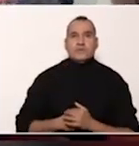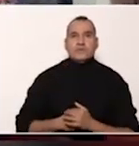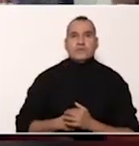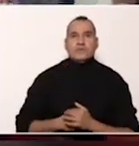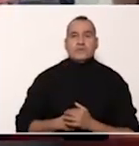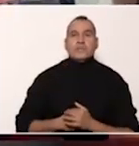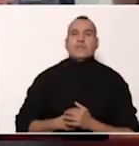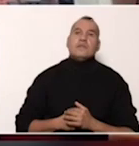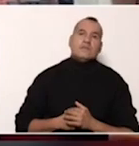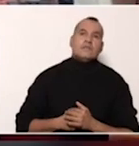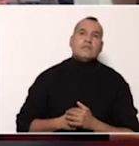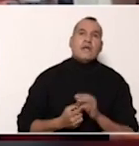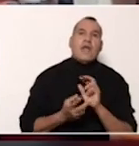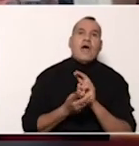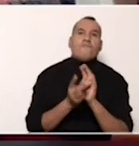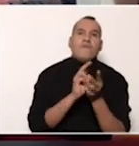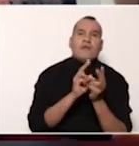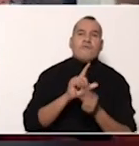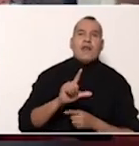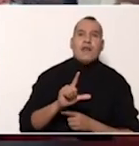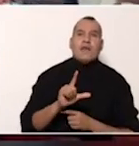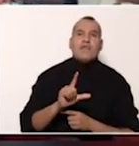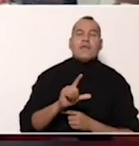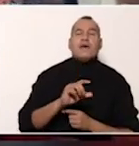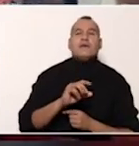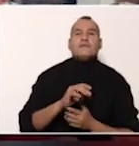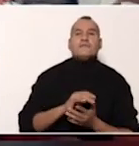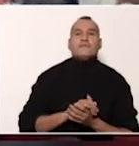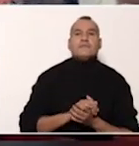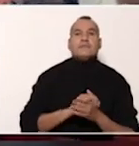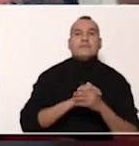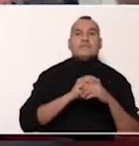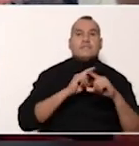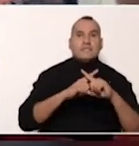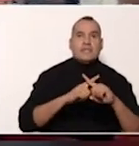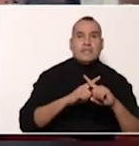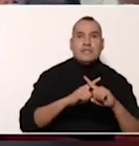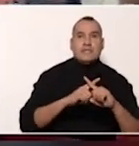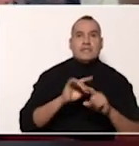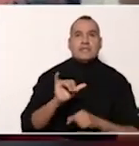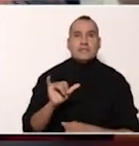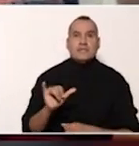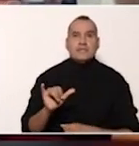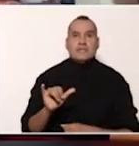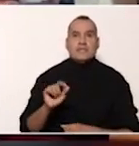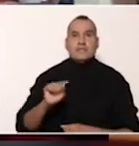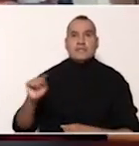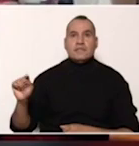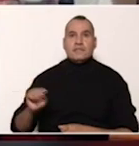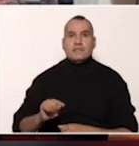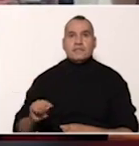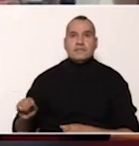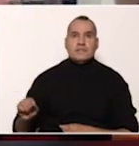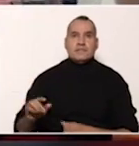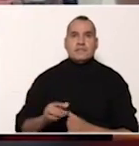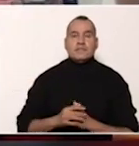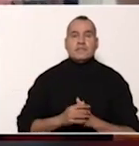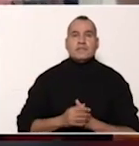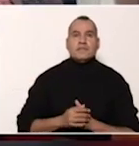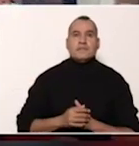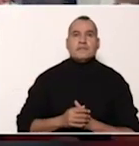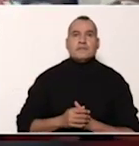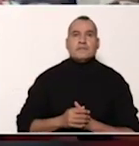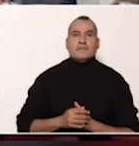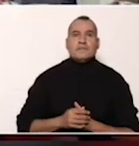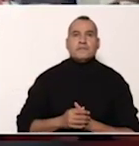Las variables son x, y y z. Y el número de veces que se van a multiplicar